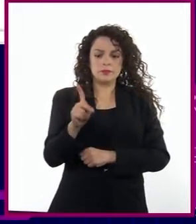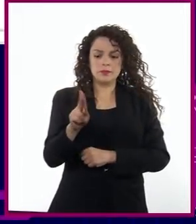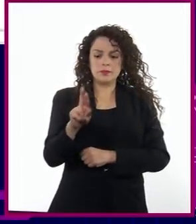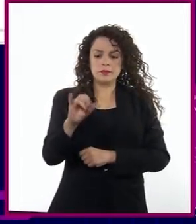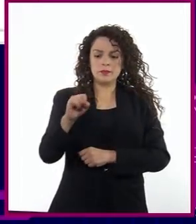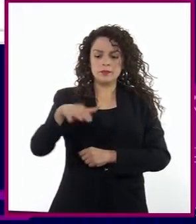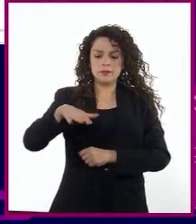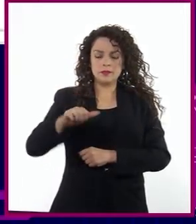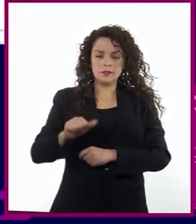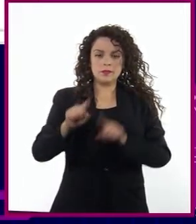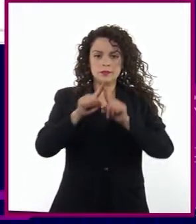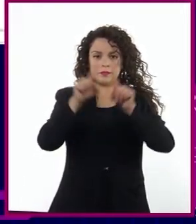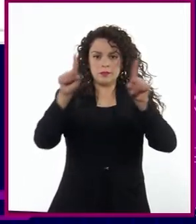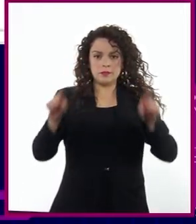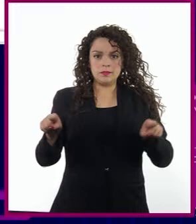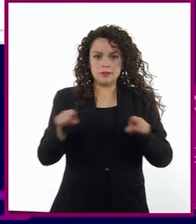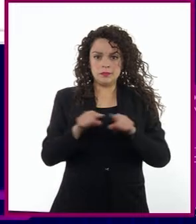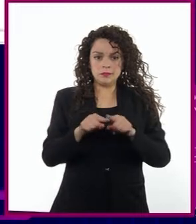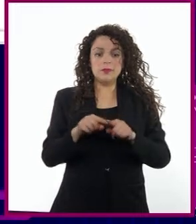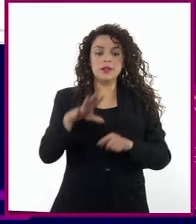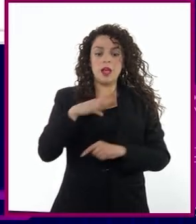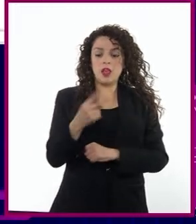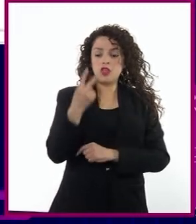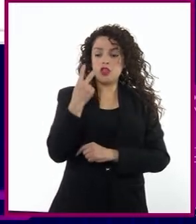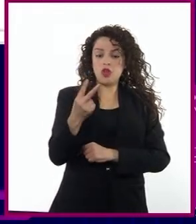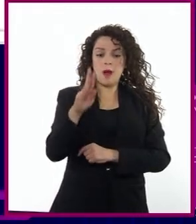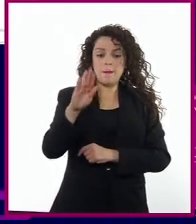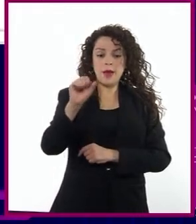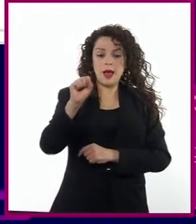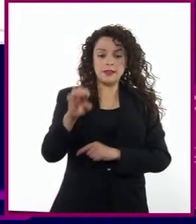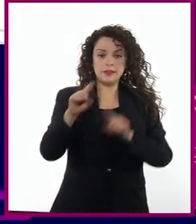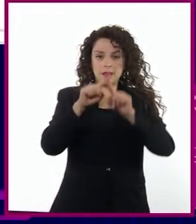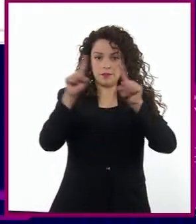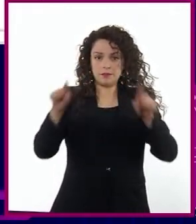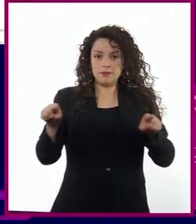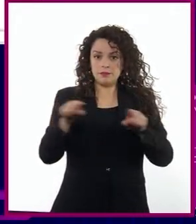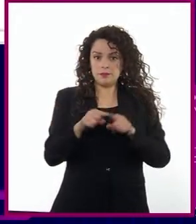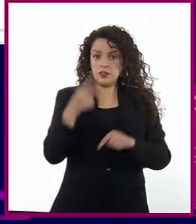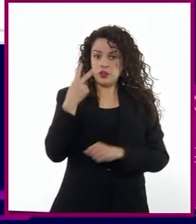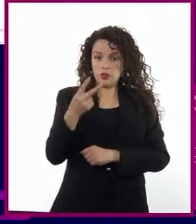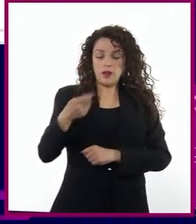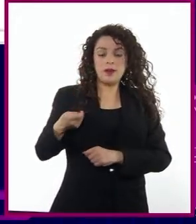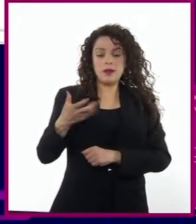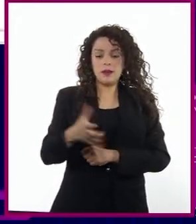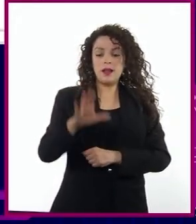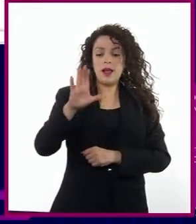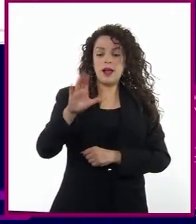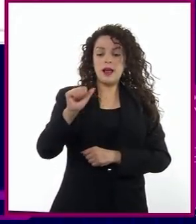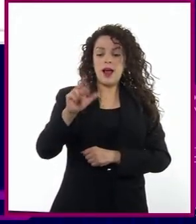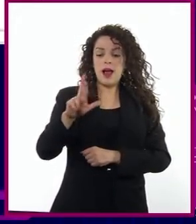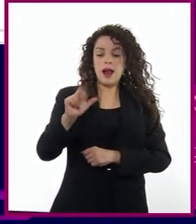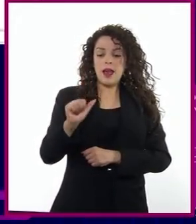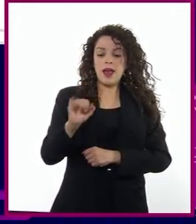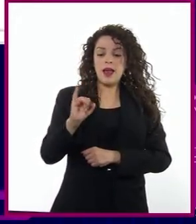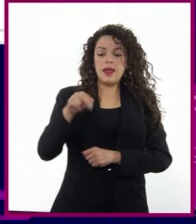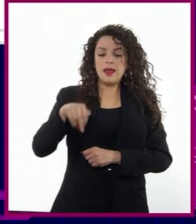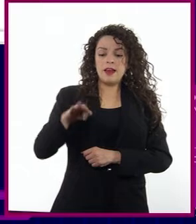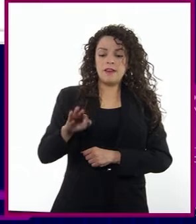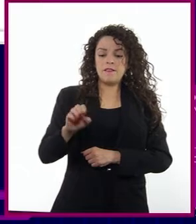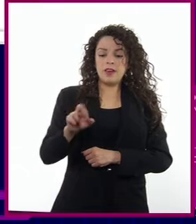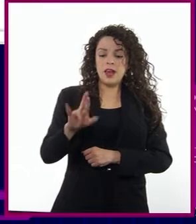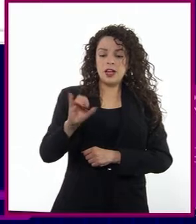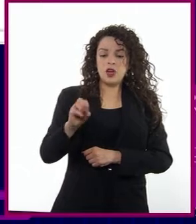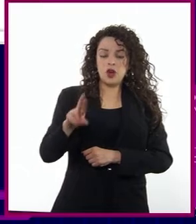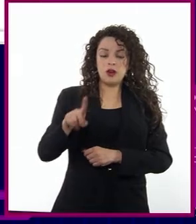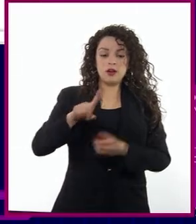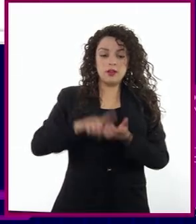como características principales 2 bases rectangulares, a las cuales denominaremos cara inferior, la cual está representada por